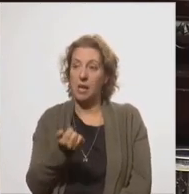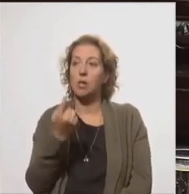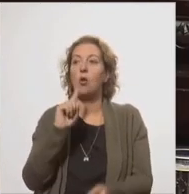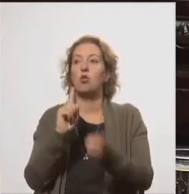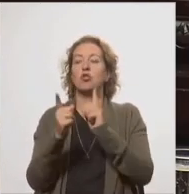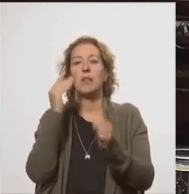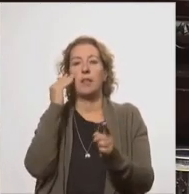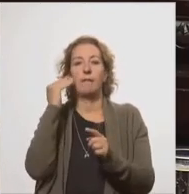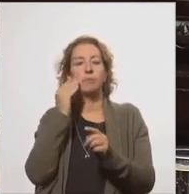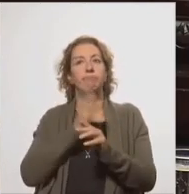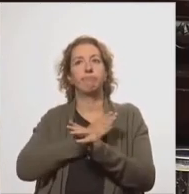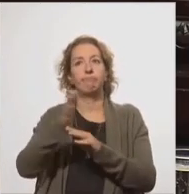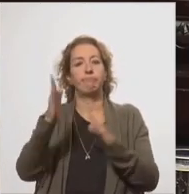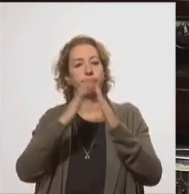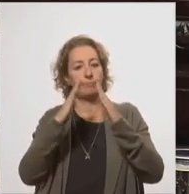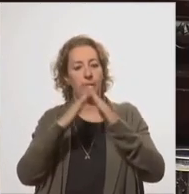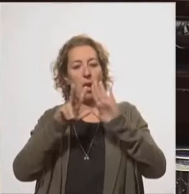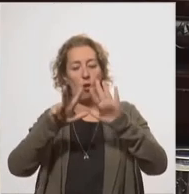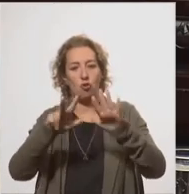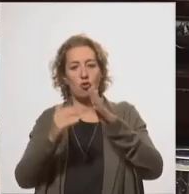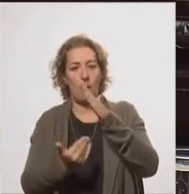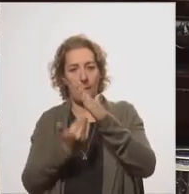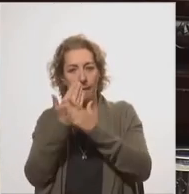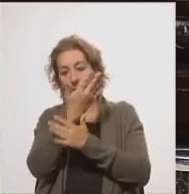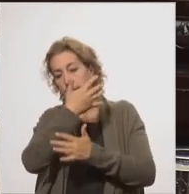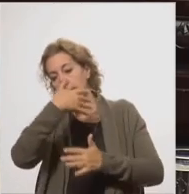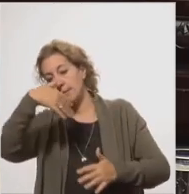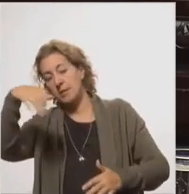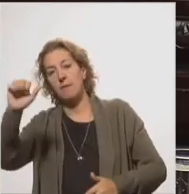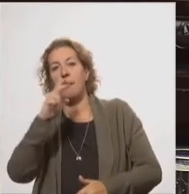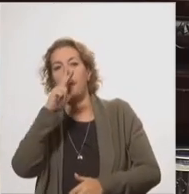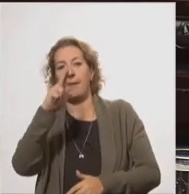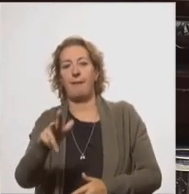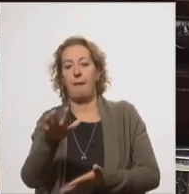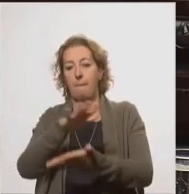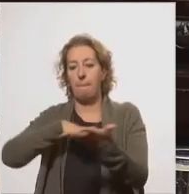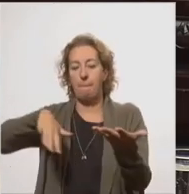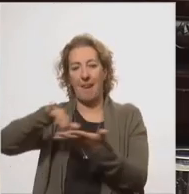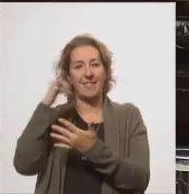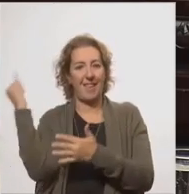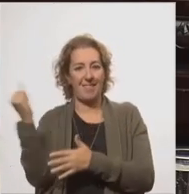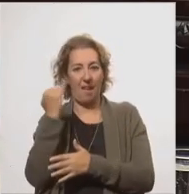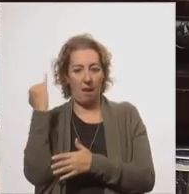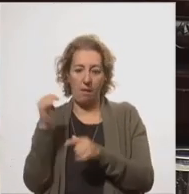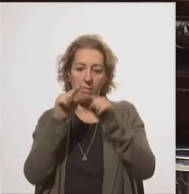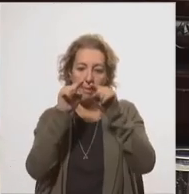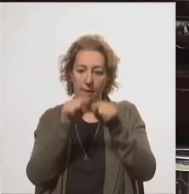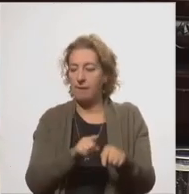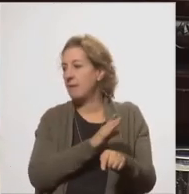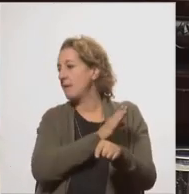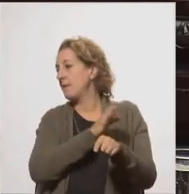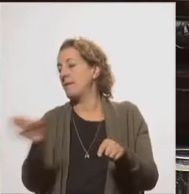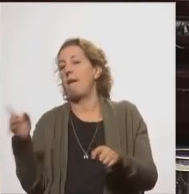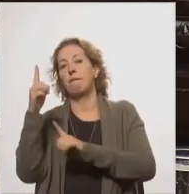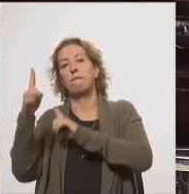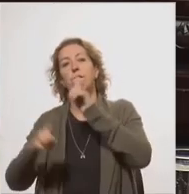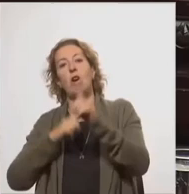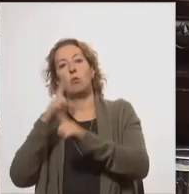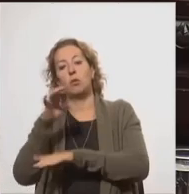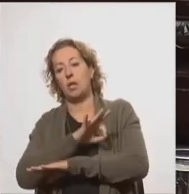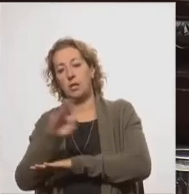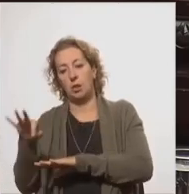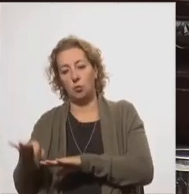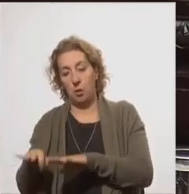casa a las 8 de la mañana a llevar a mi hija hasta la Plaza Italia, pues ella iba desde allí a la Facultad de Arquitectura.